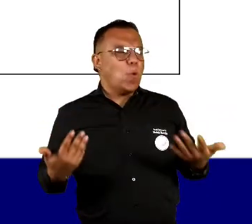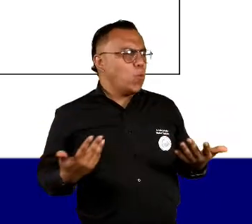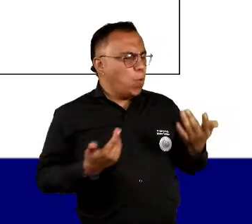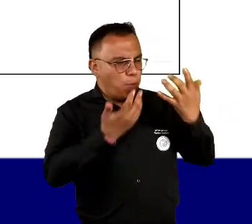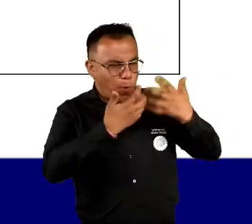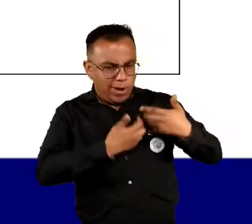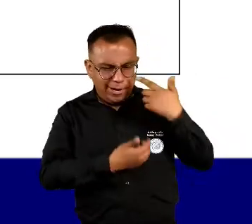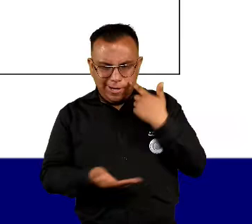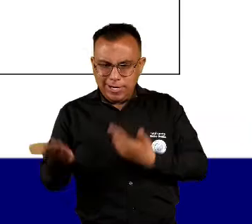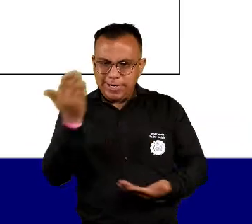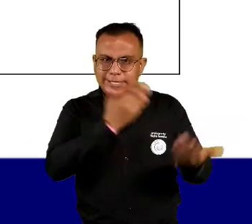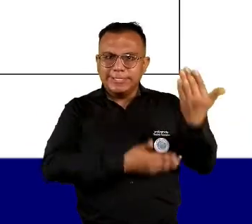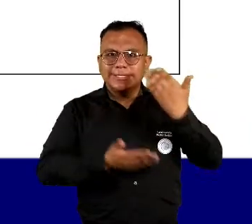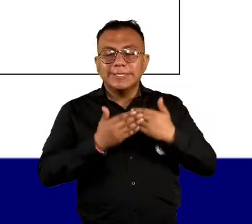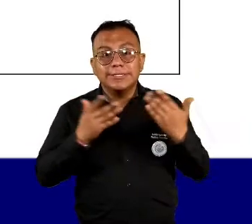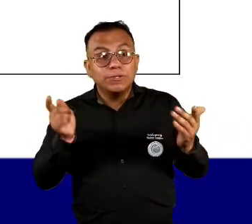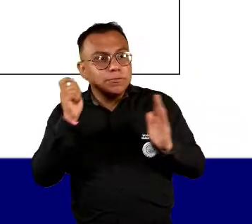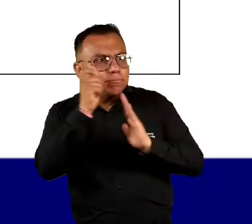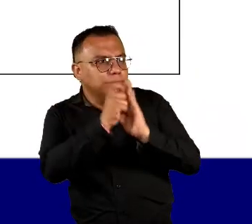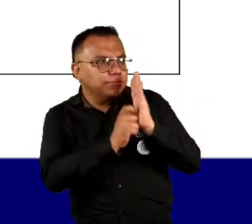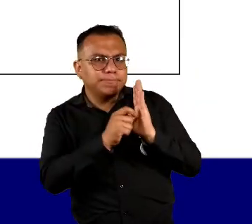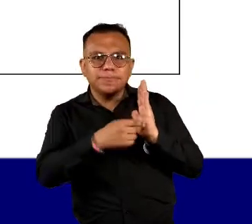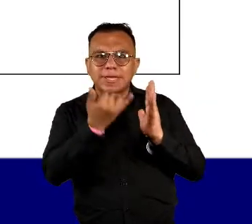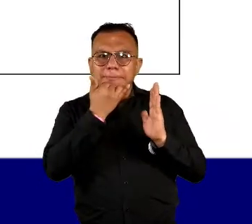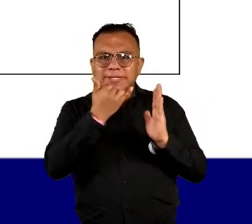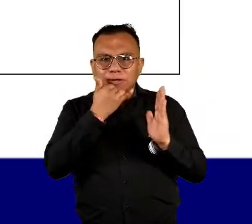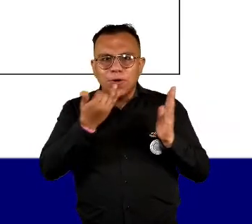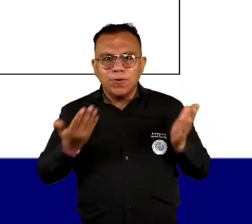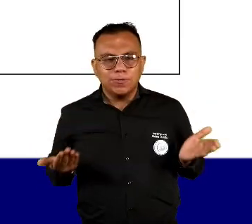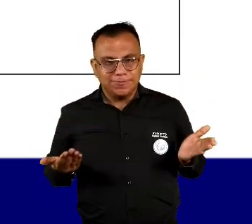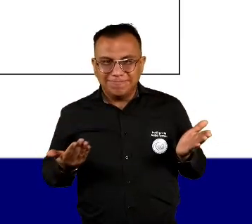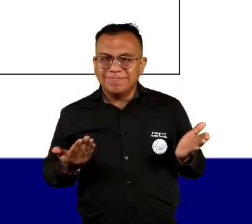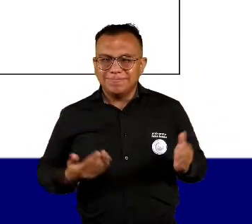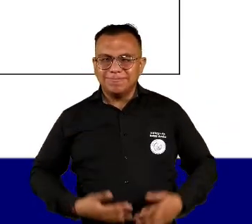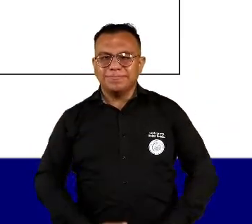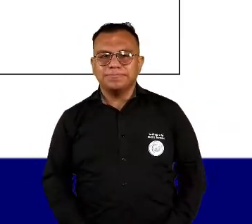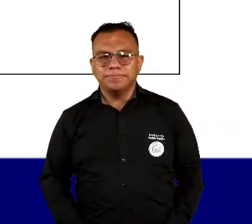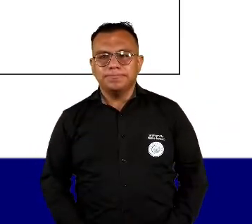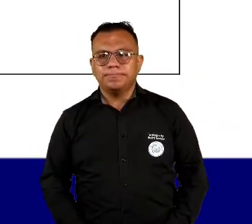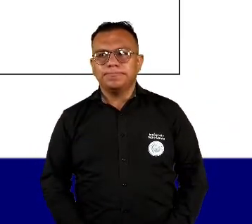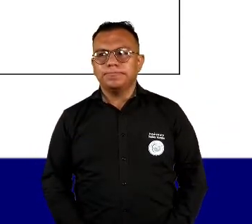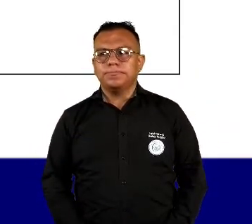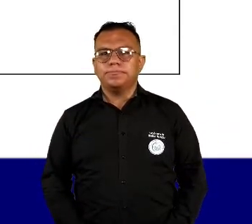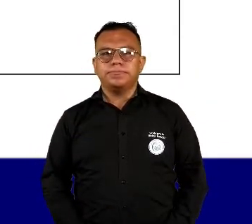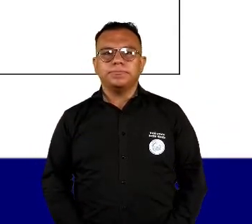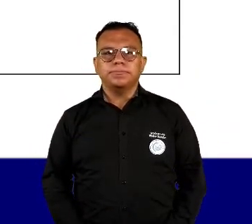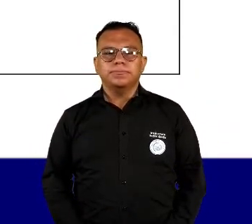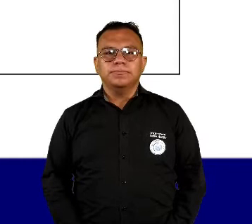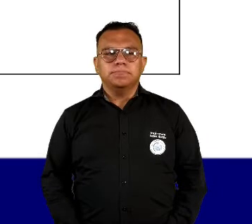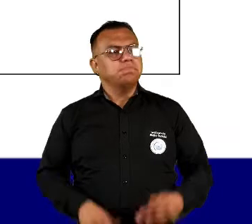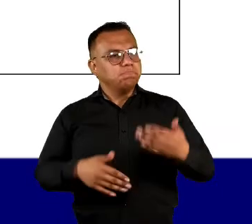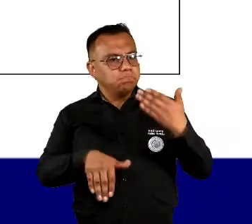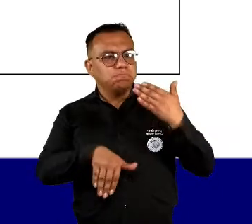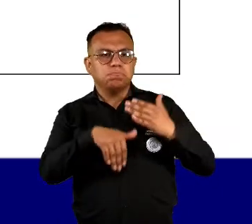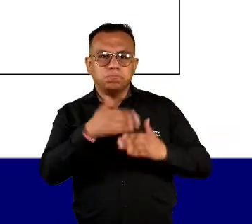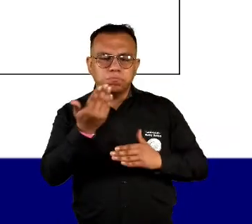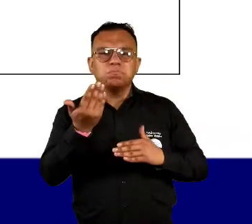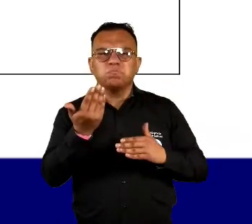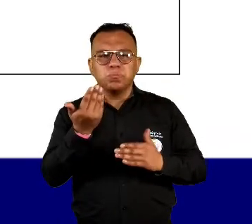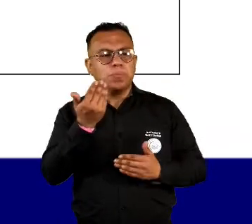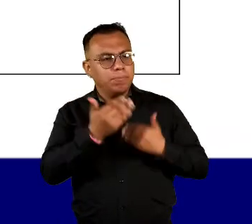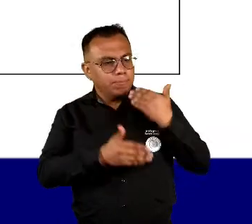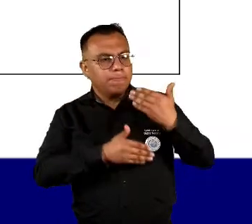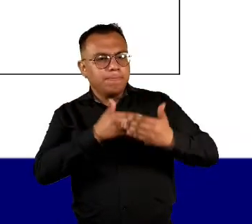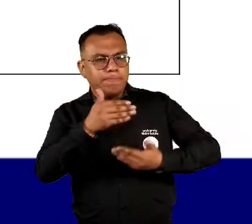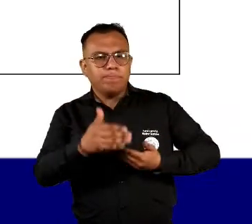a analizar esa no voy a tener en cuenta esas cosas Qué pasó empezamos a hacer una matriz y